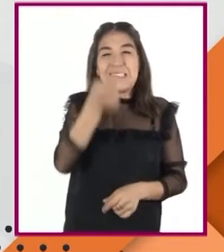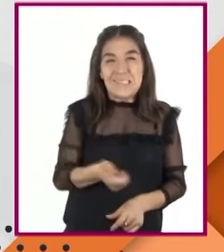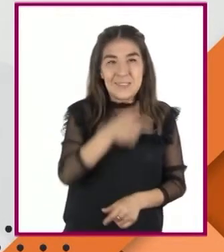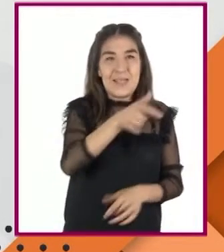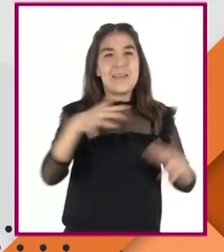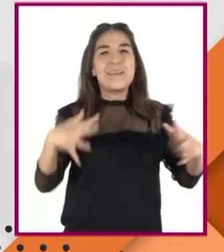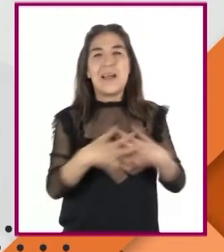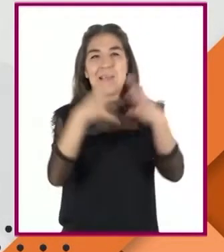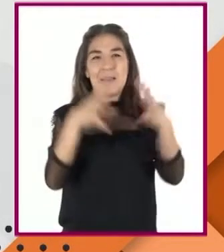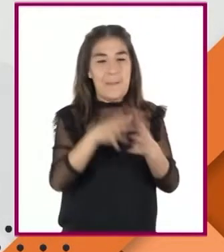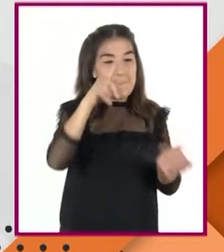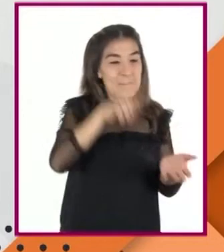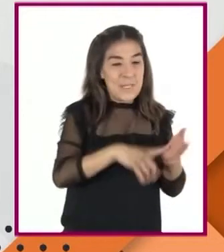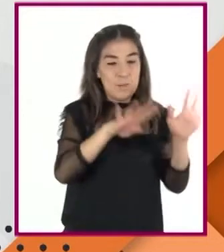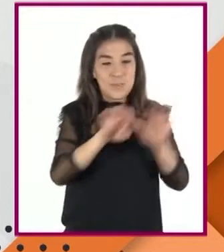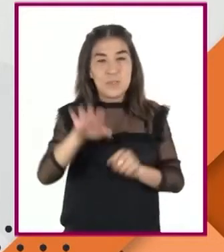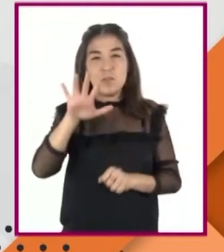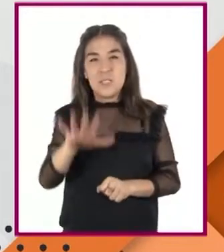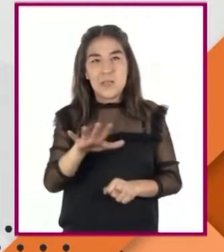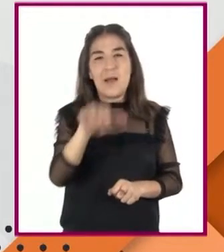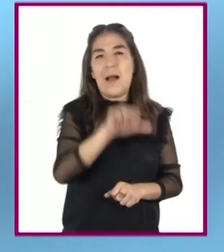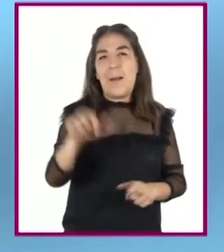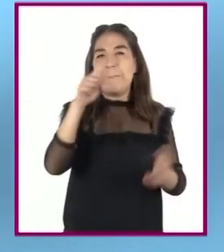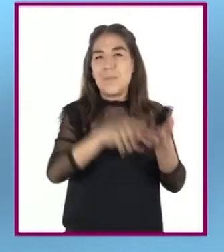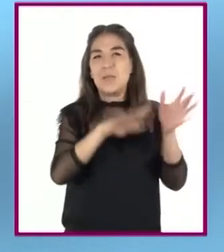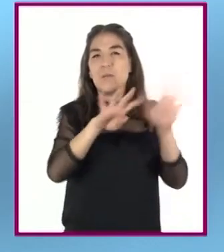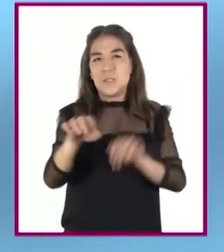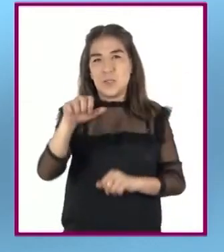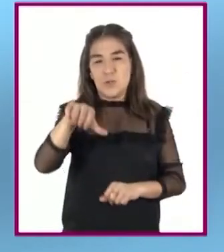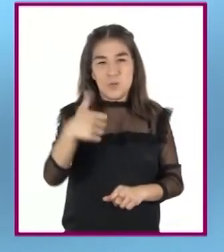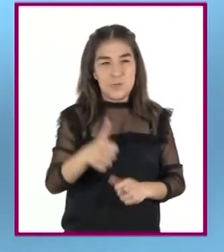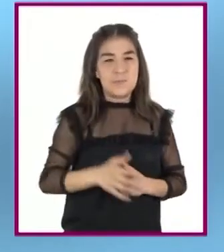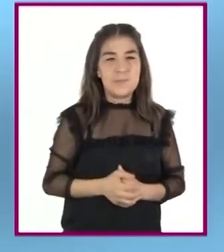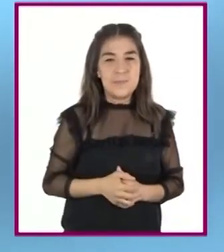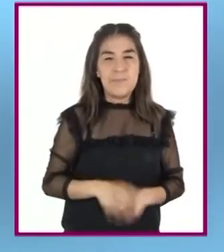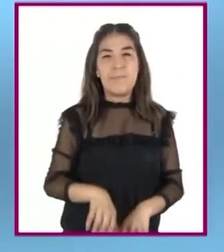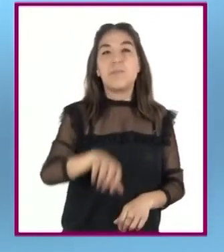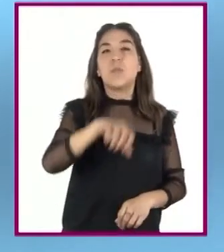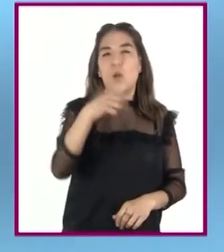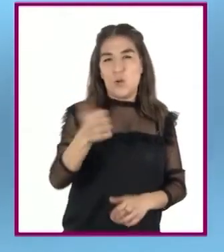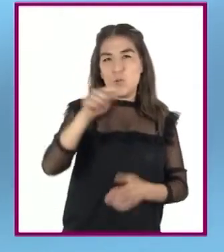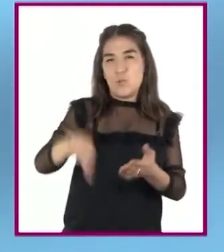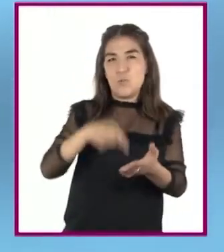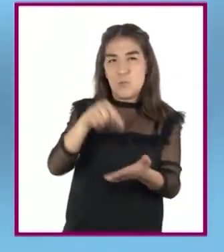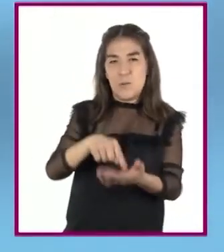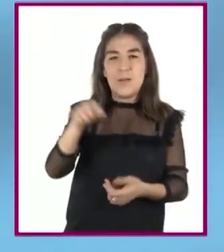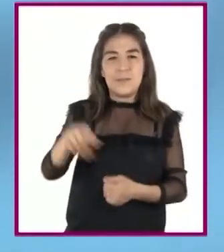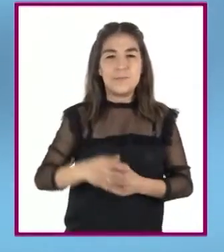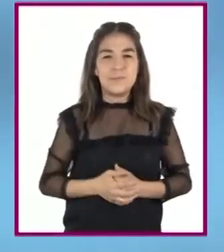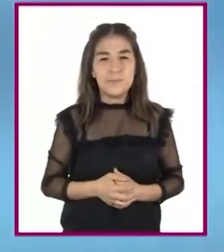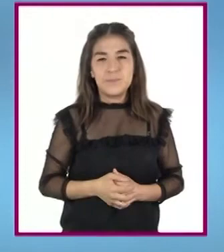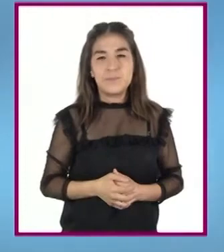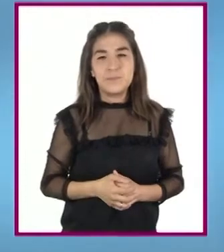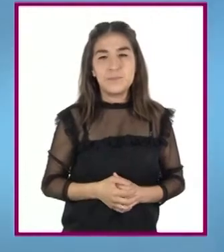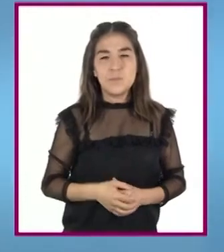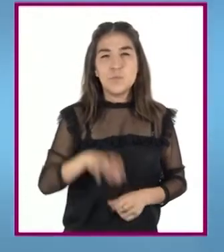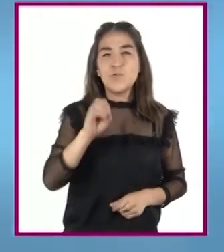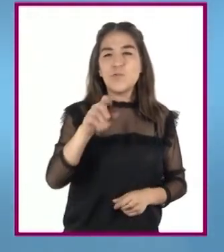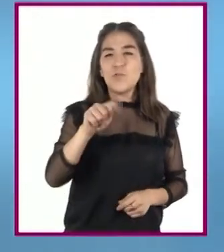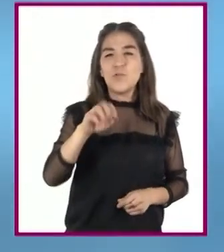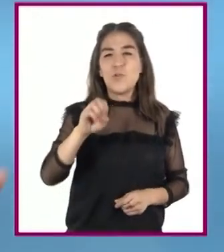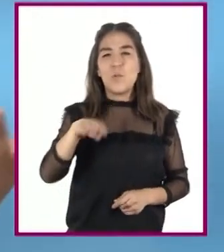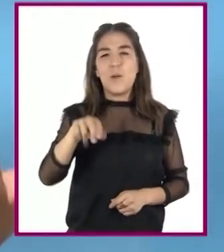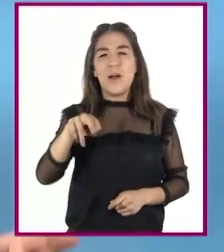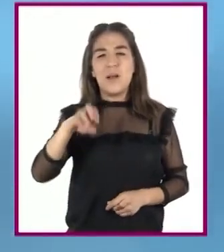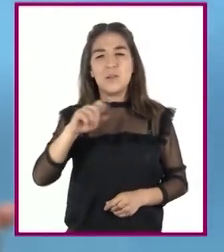en 1905 y 1911. En la otra zona, el debilitamiento del Imperio Otomano en